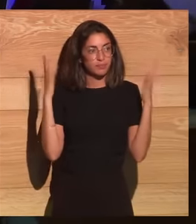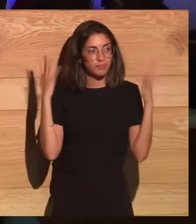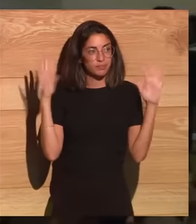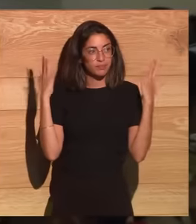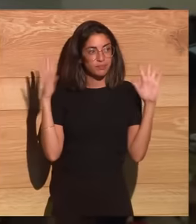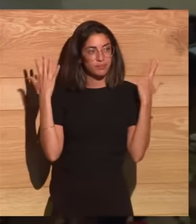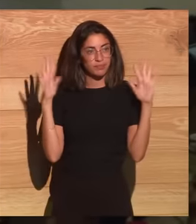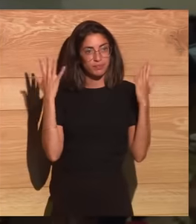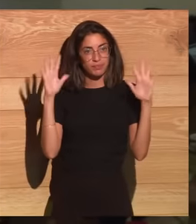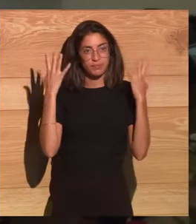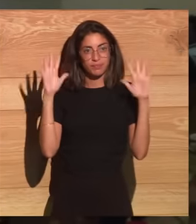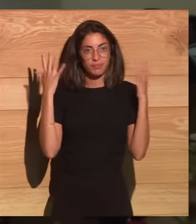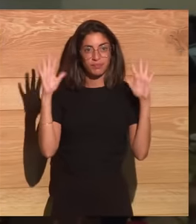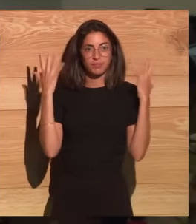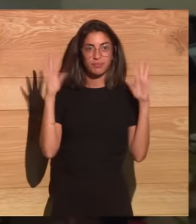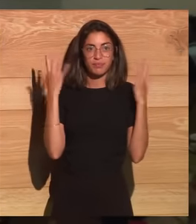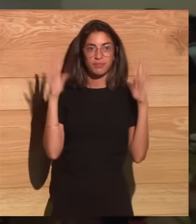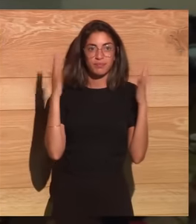¡Vamos!